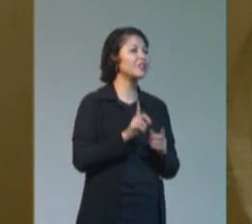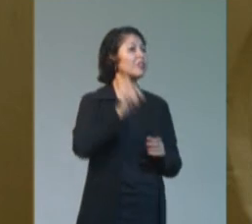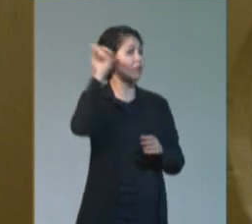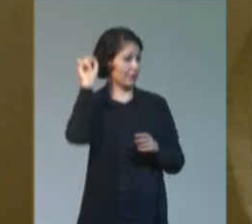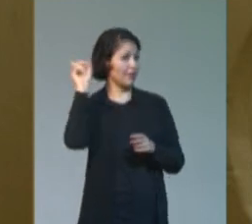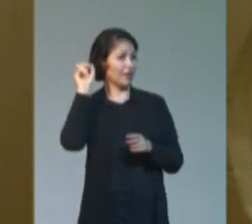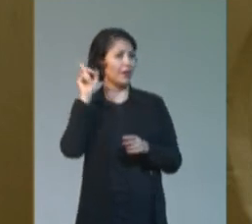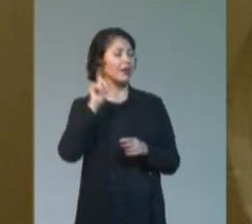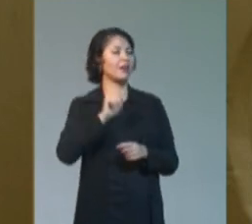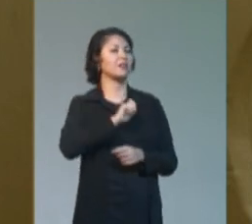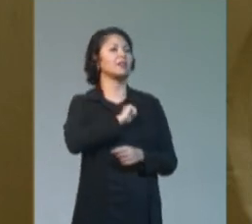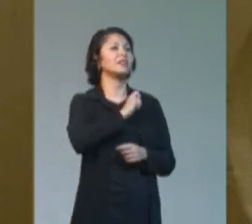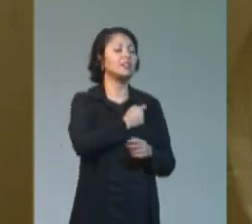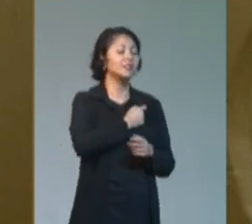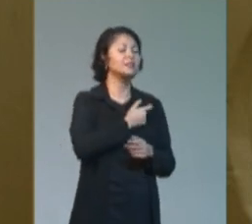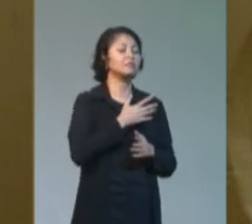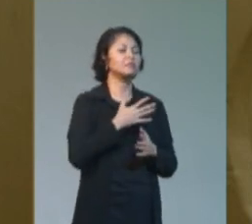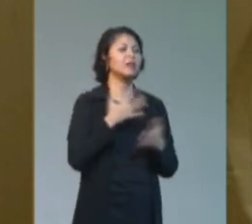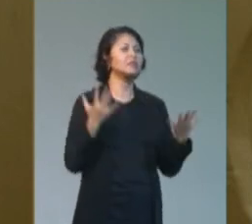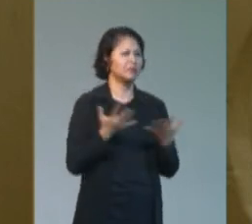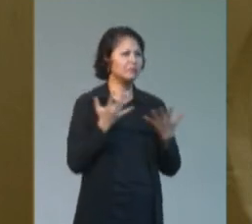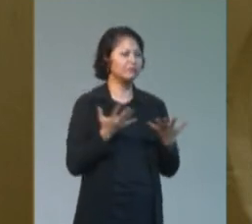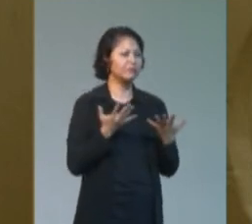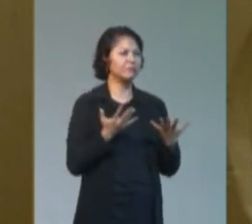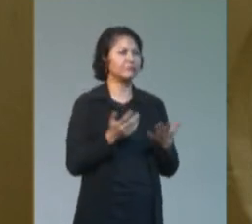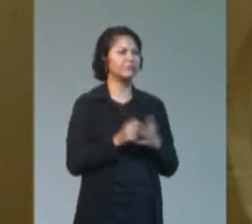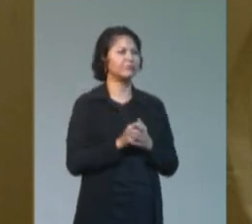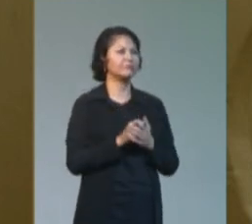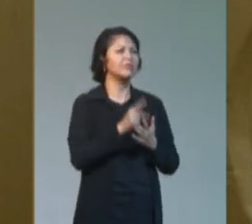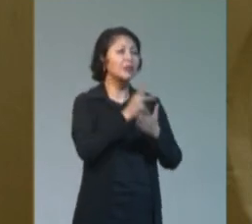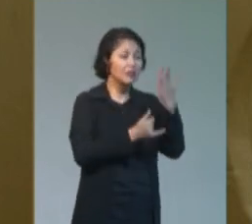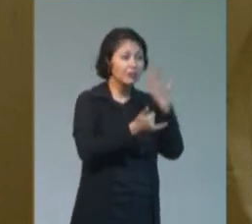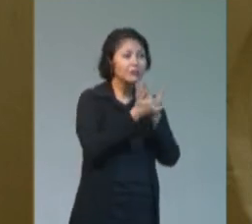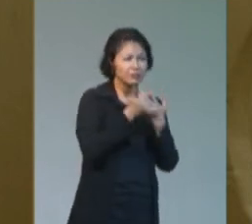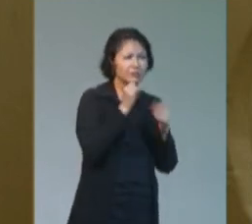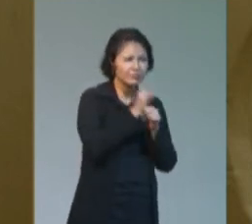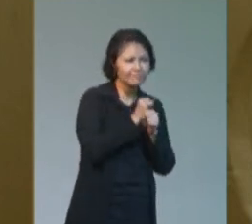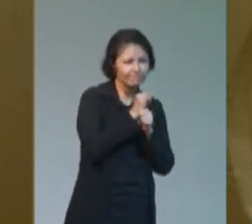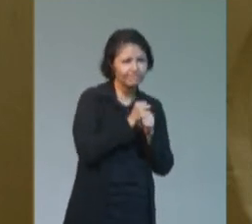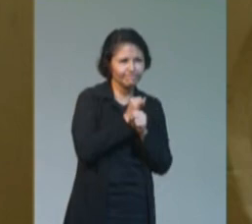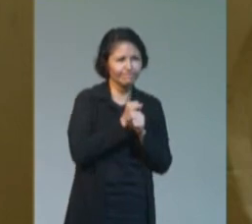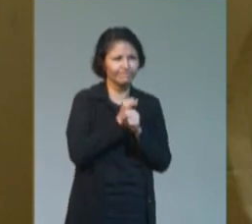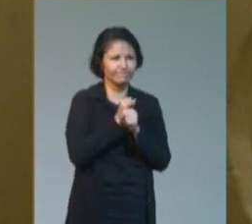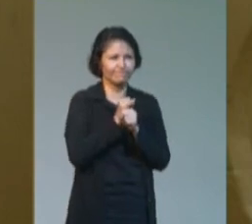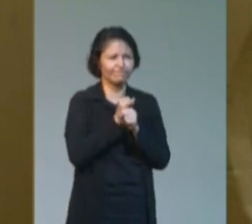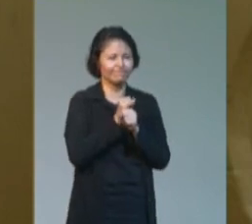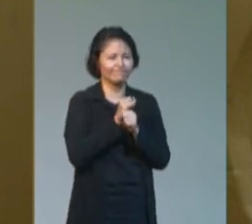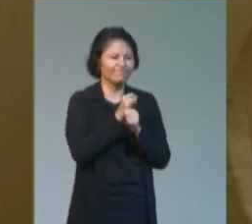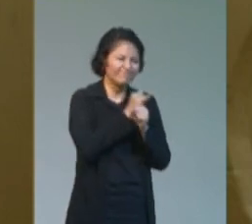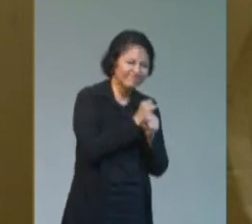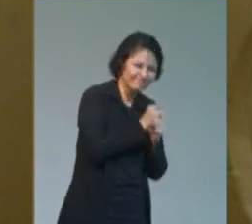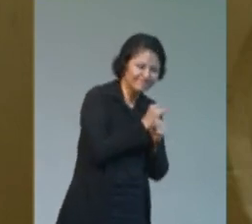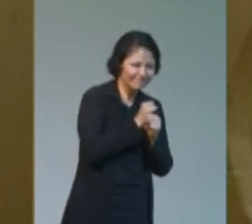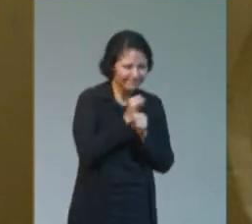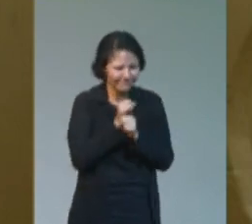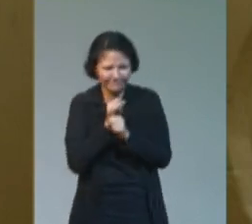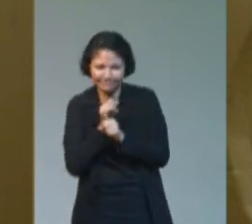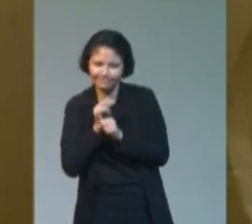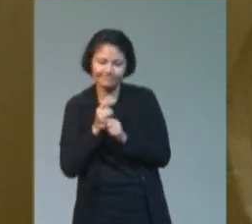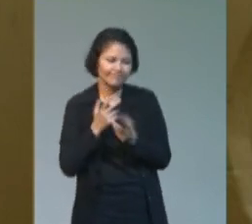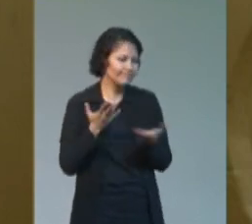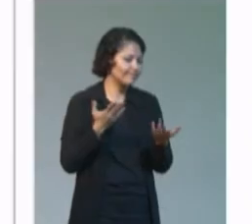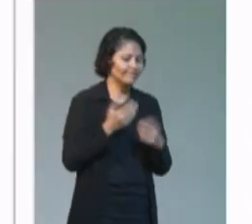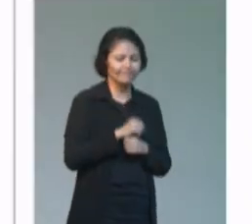hecho y como una serie de digamos de proyectos de investigación pues no han dado resultado y nosotros